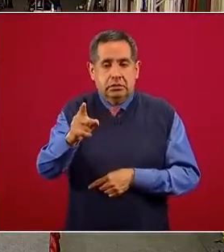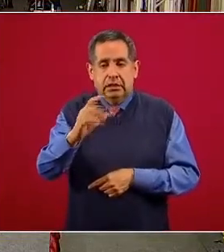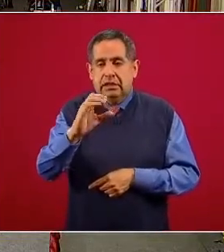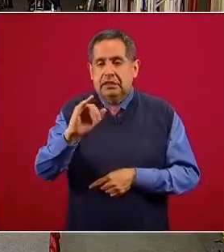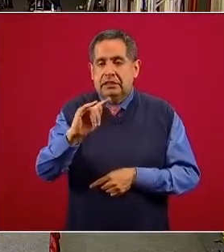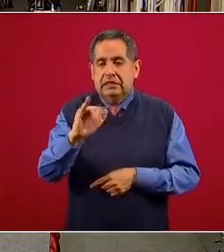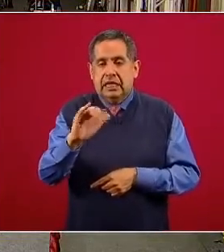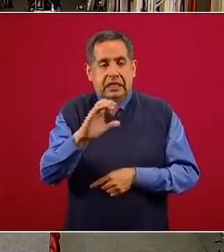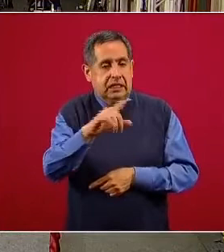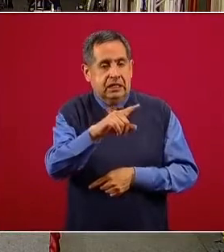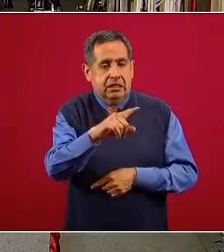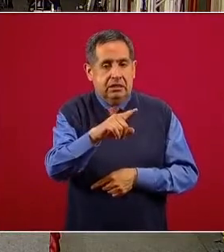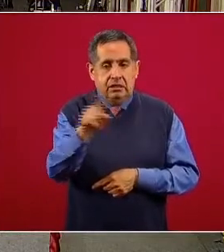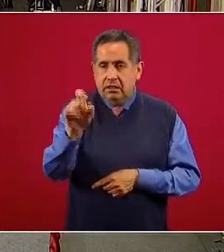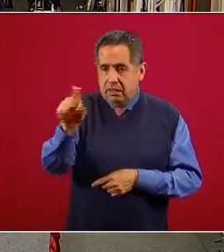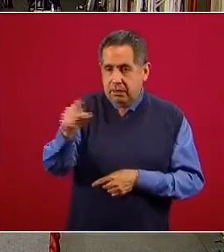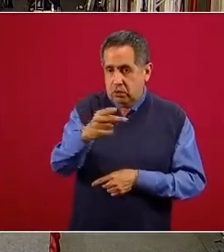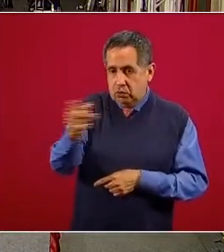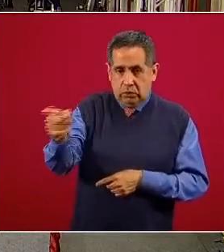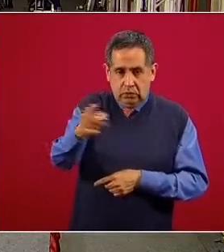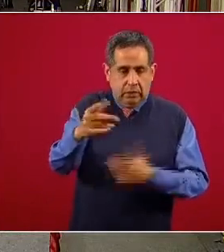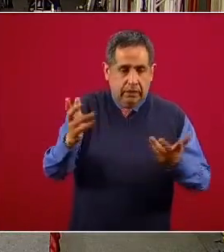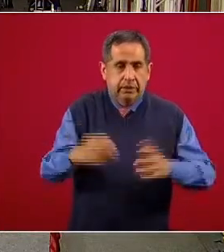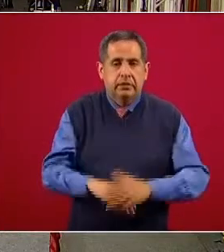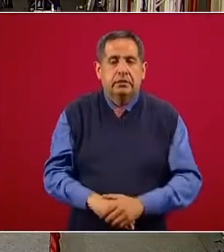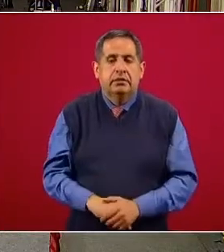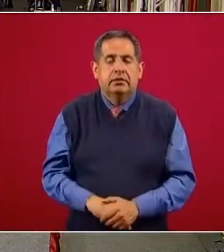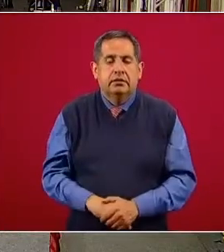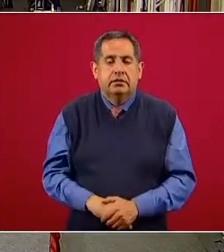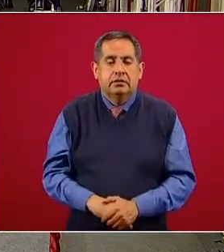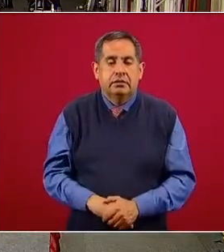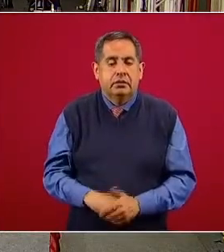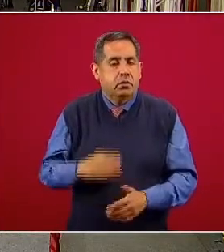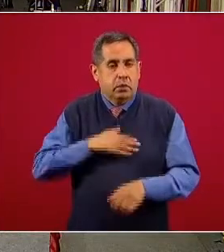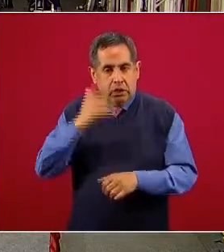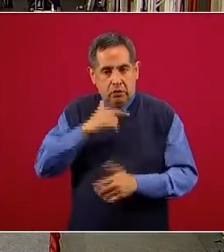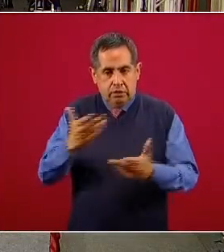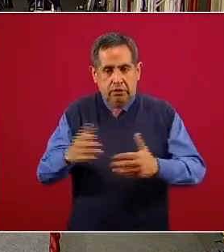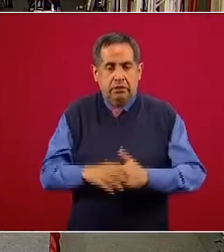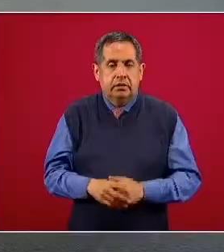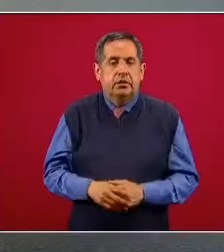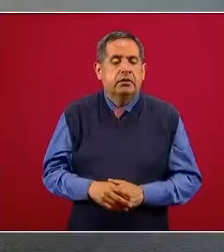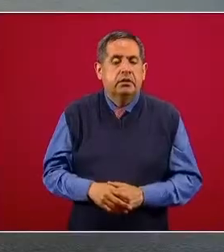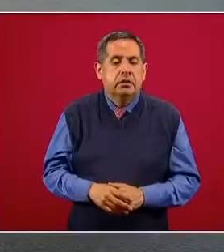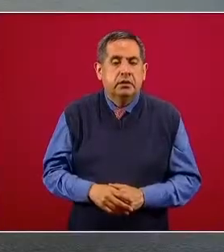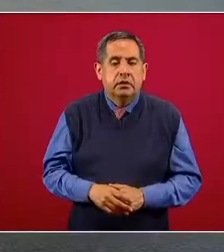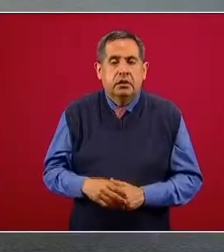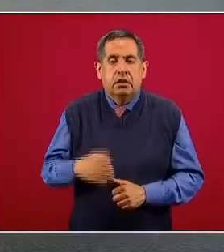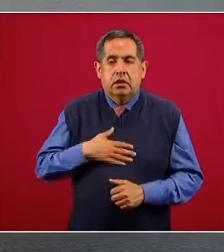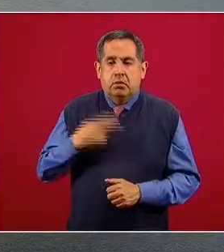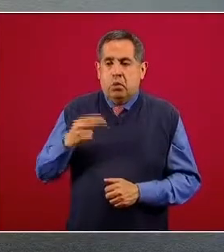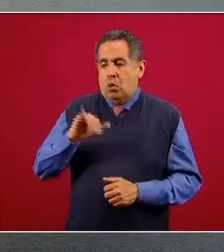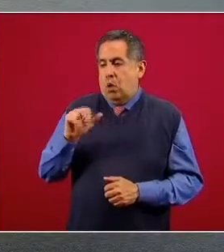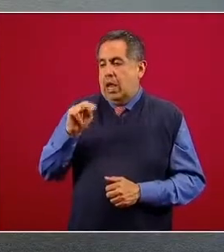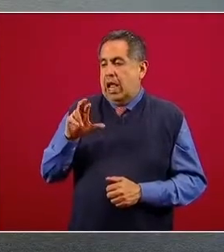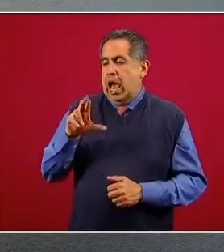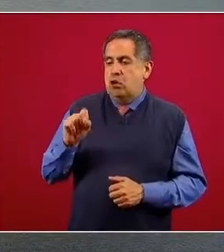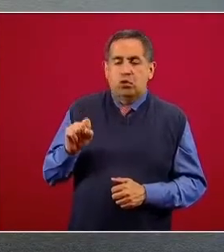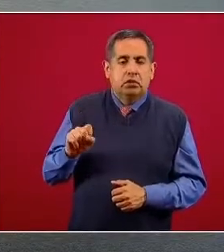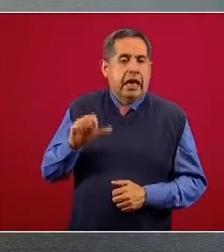Citlali Ocampo y también usted, por favor. Sí, buenas noches, doctor. Perdón, Juan Carlos Machorro de AM de